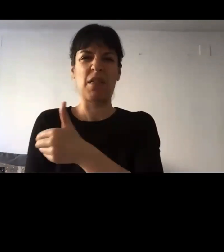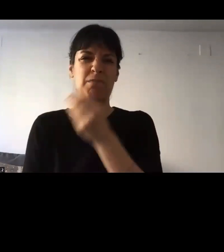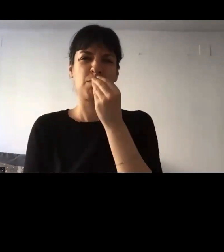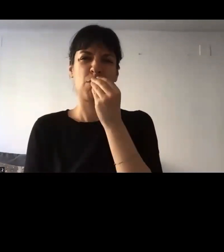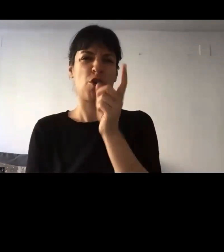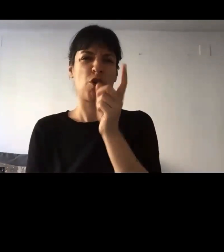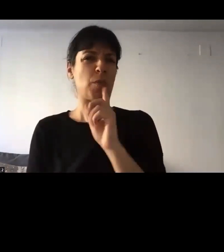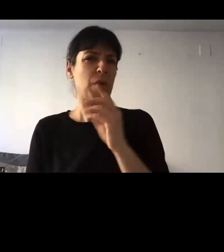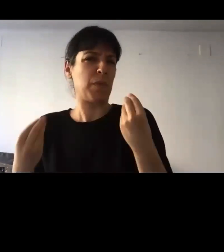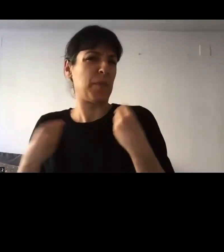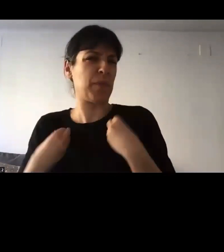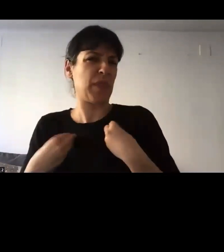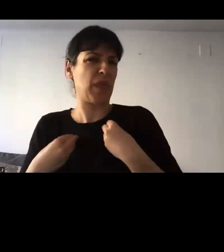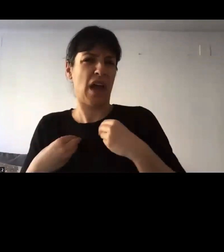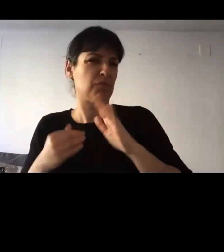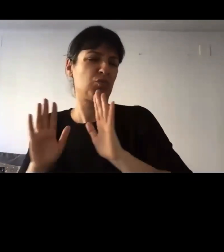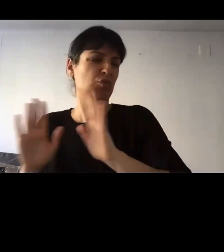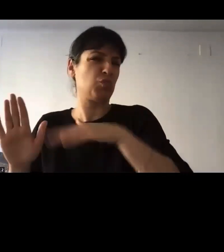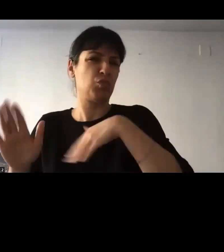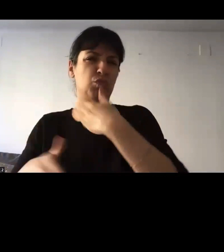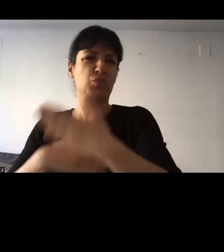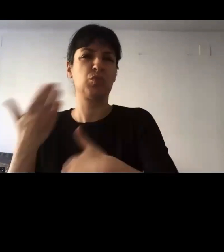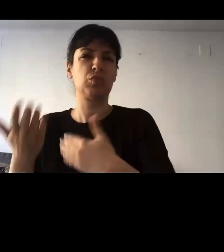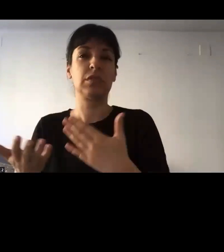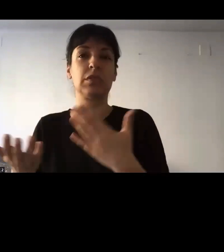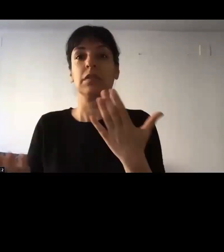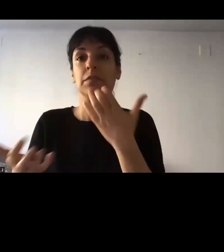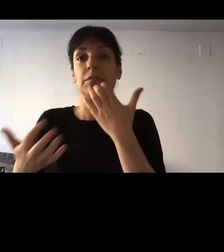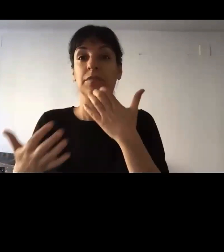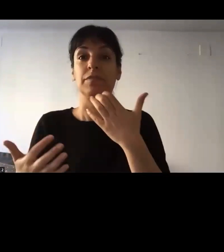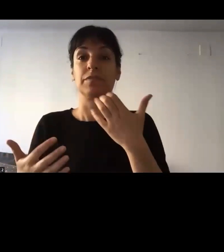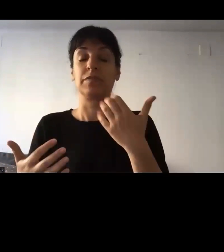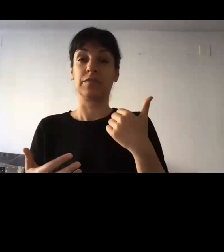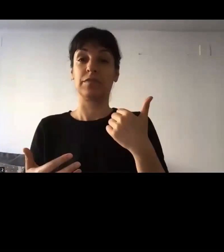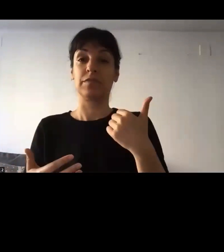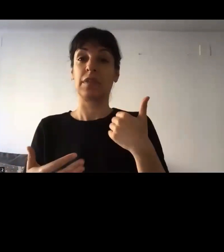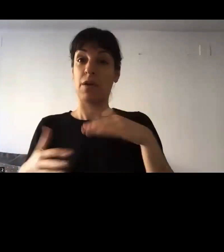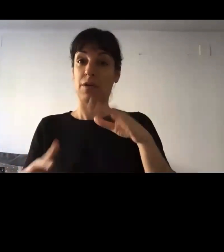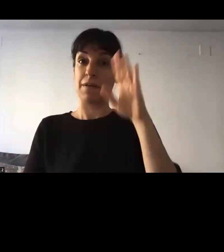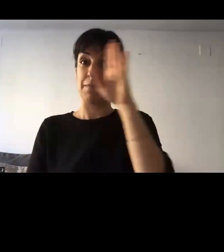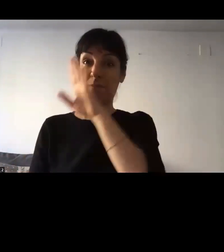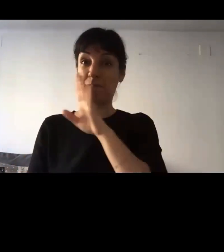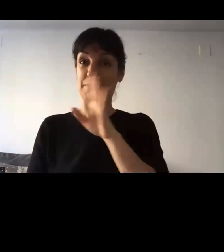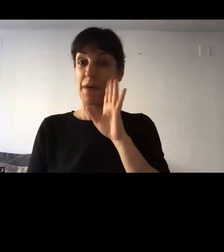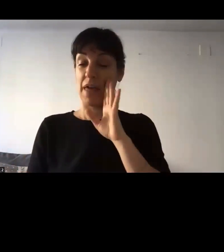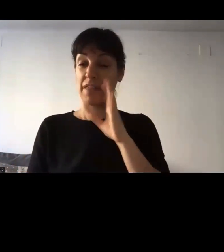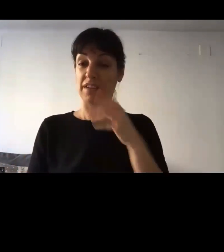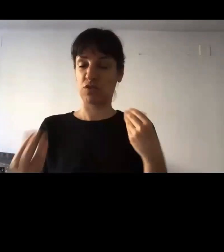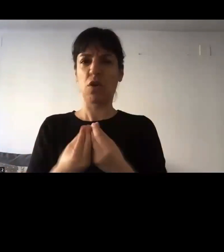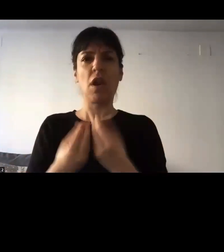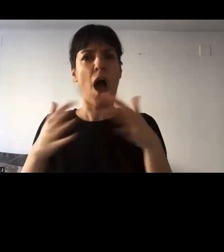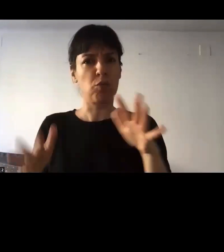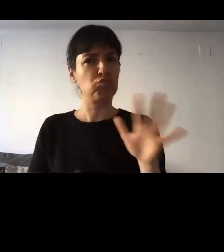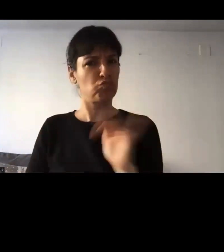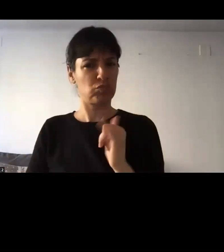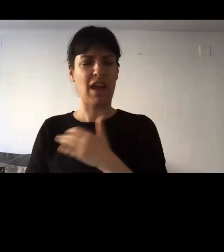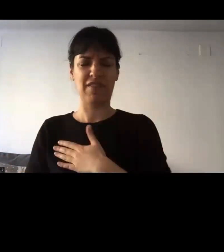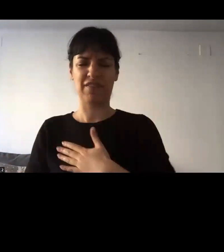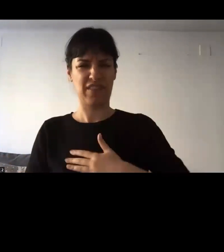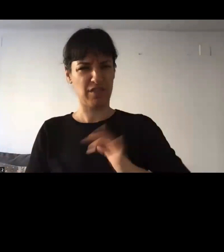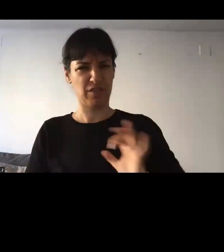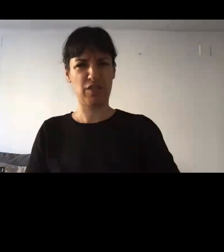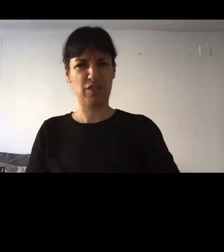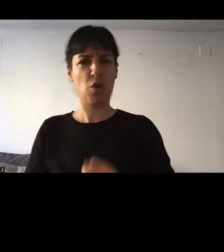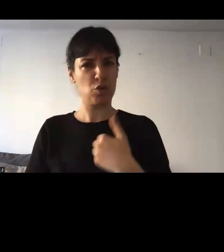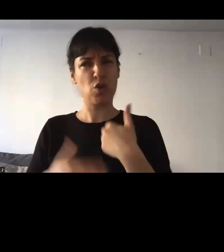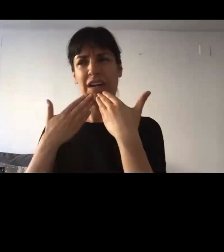y que digamos que si mis padres me acompañaran, aunque ellos estarían muy, muy dispuestos a hacerlo y yo muy agradecido, pero eso